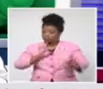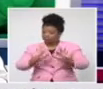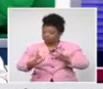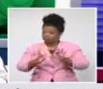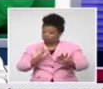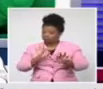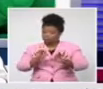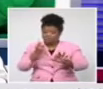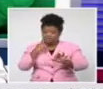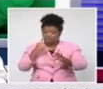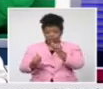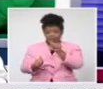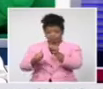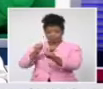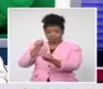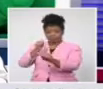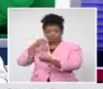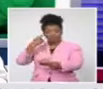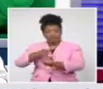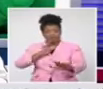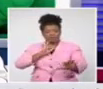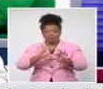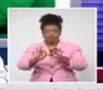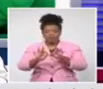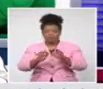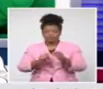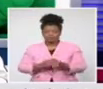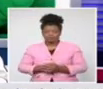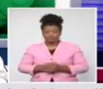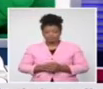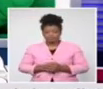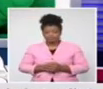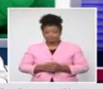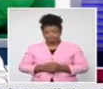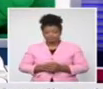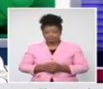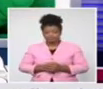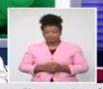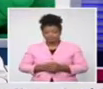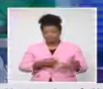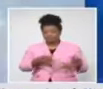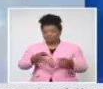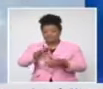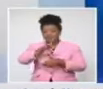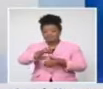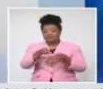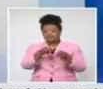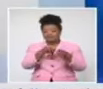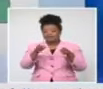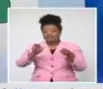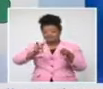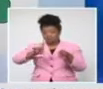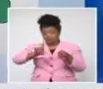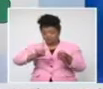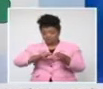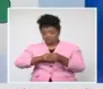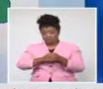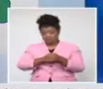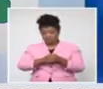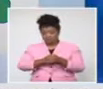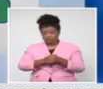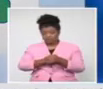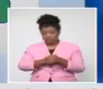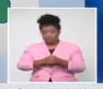la atención en este grupo de edad. De 20 a 39 años, 318 personas se diagnostican